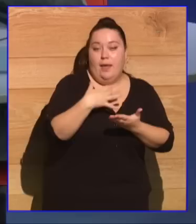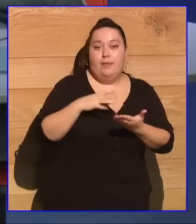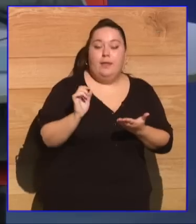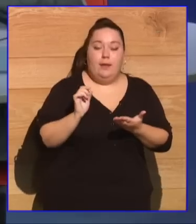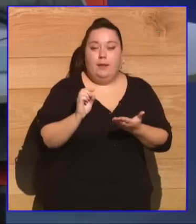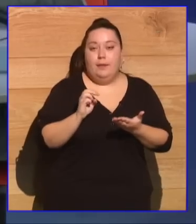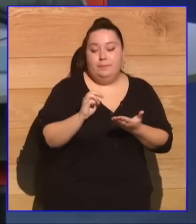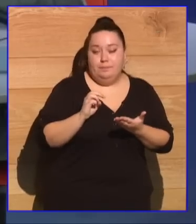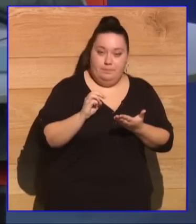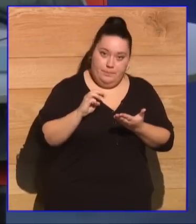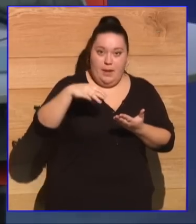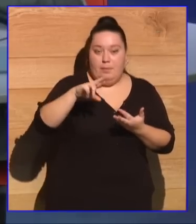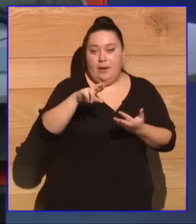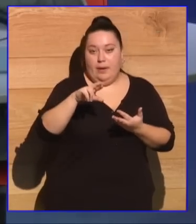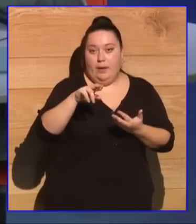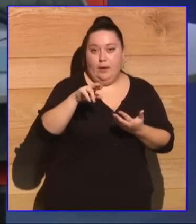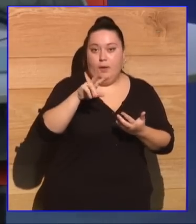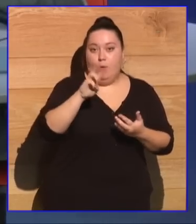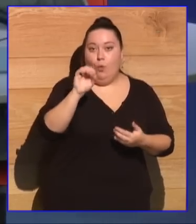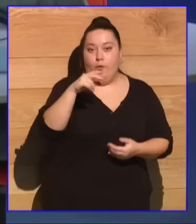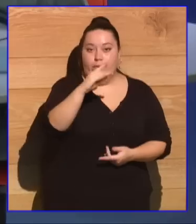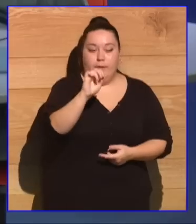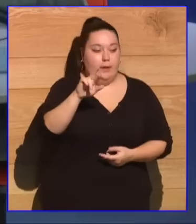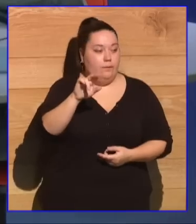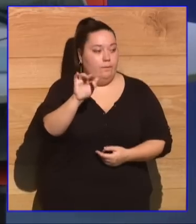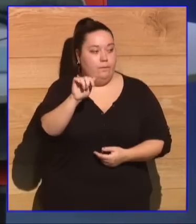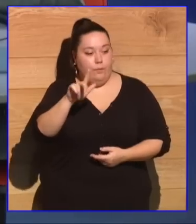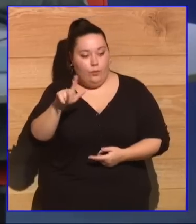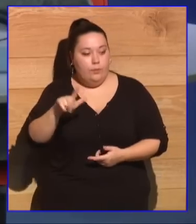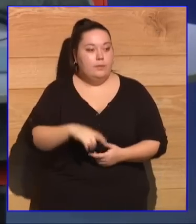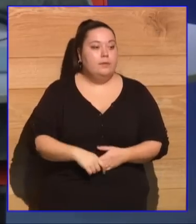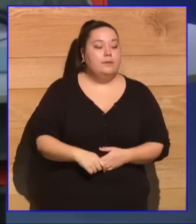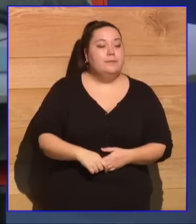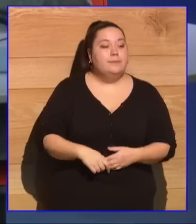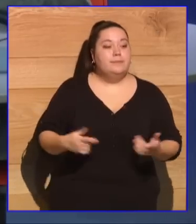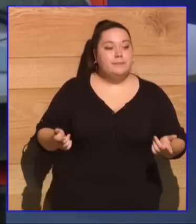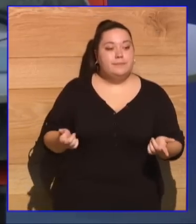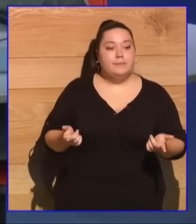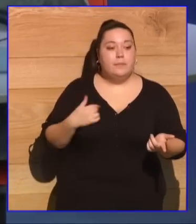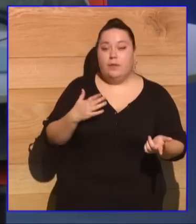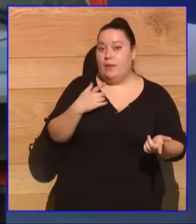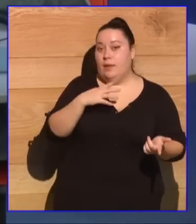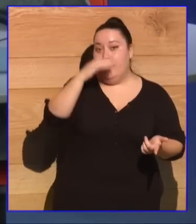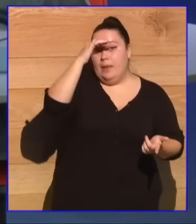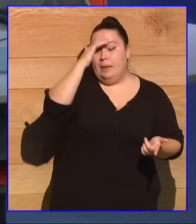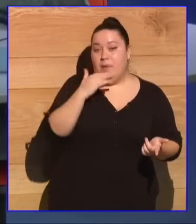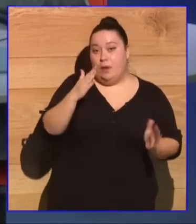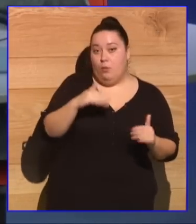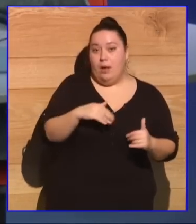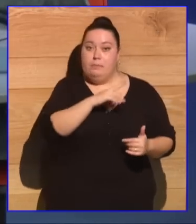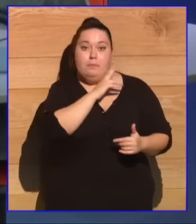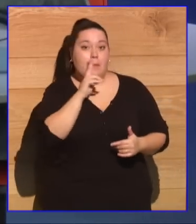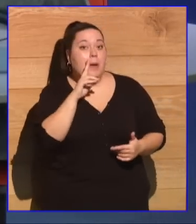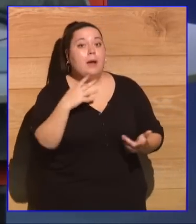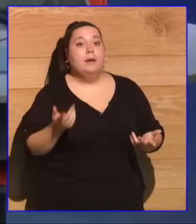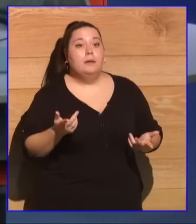siquiera lo pero estoy da igual. diciendo, si ni siquiera... Tercer muro, lo estoy Rodrigo, diciendo- la madre. La madre, efectivamente. Dice, no tengo padre, pues tengo madre. Vale. Y como tengo madre, pues mi